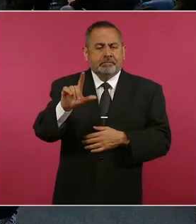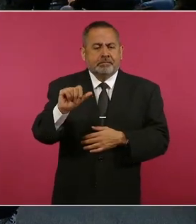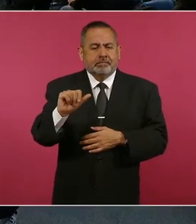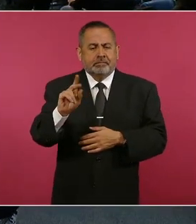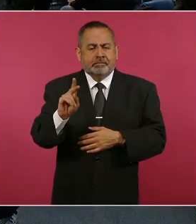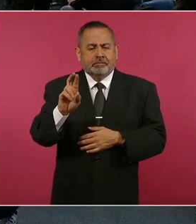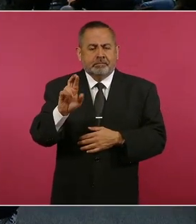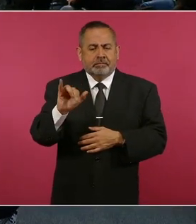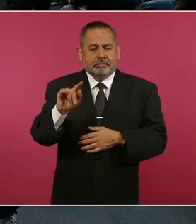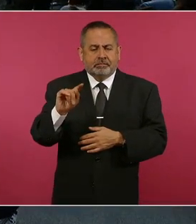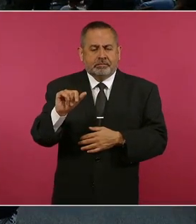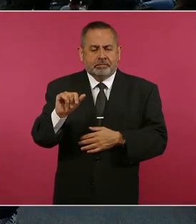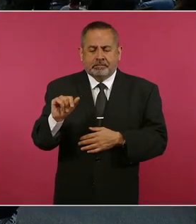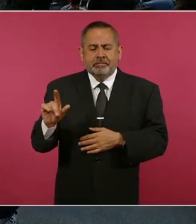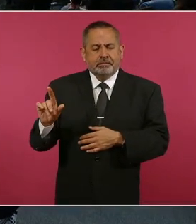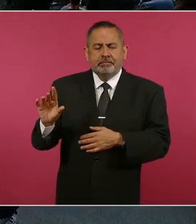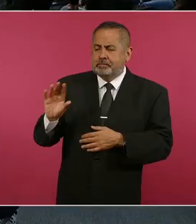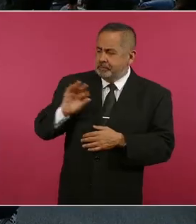Laura,